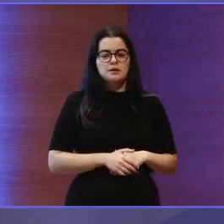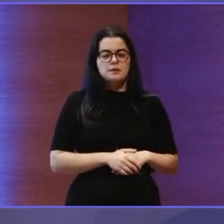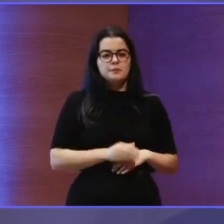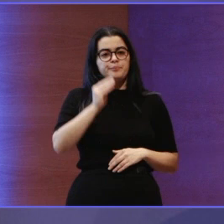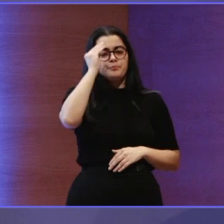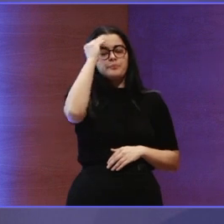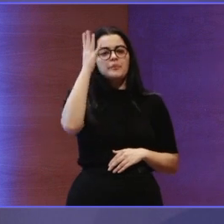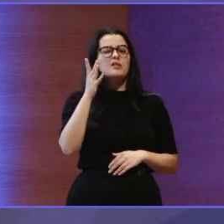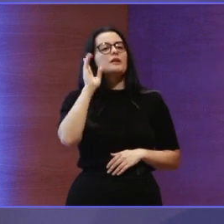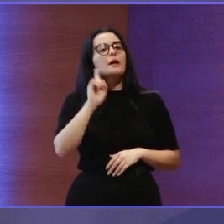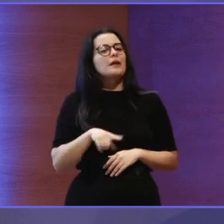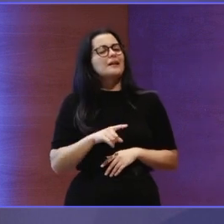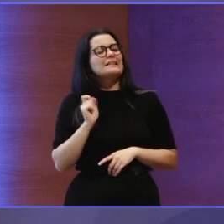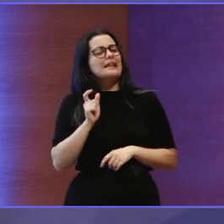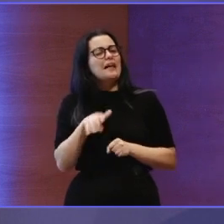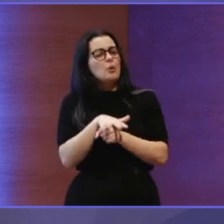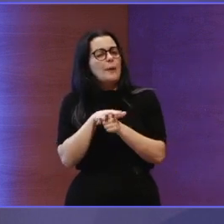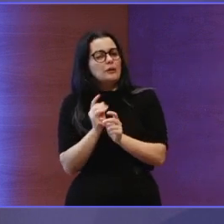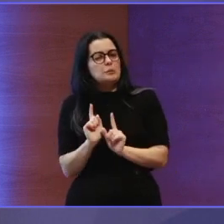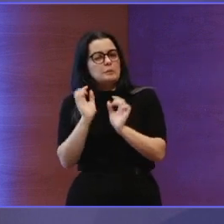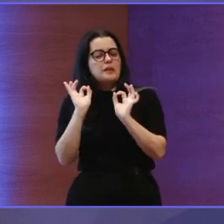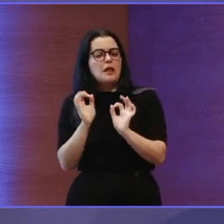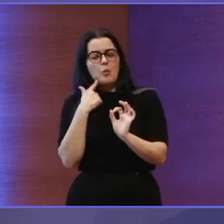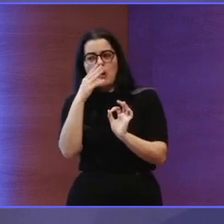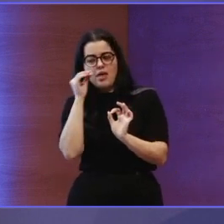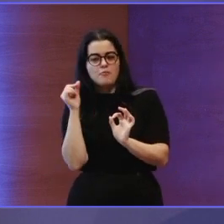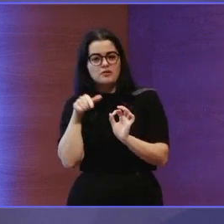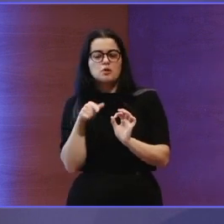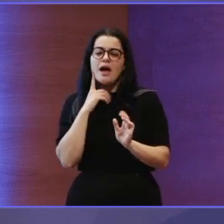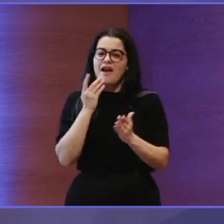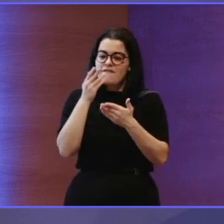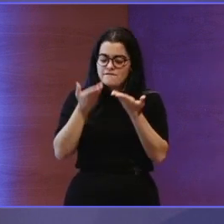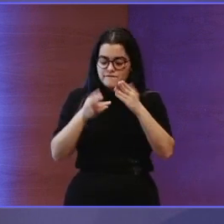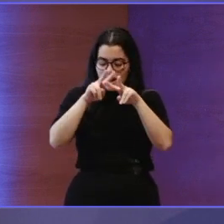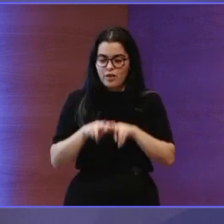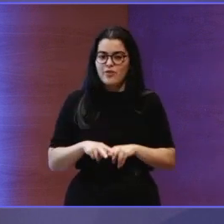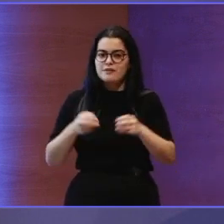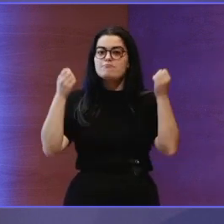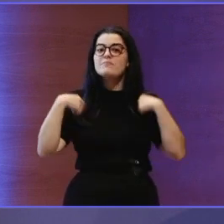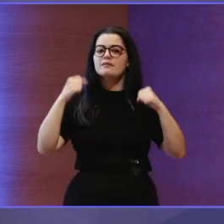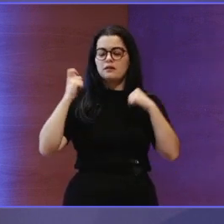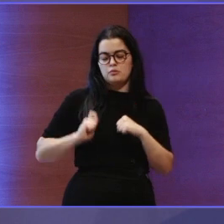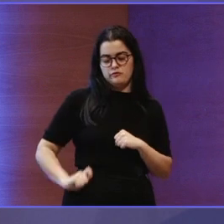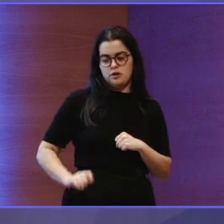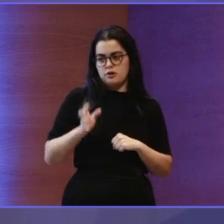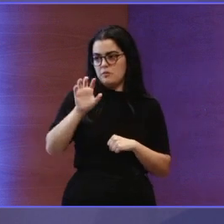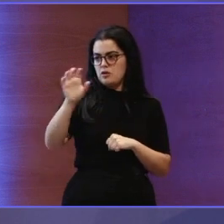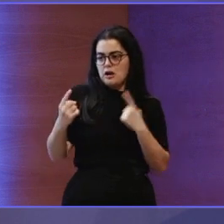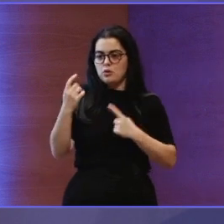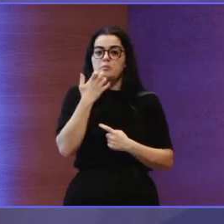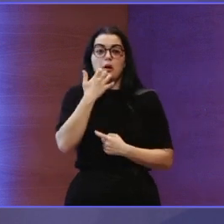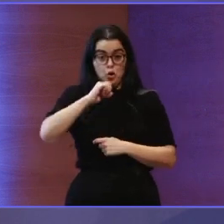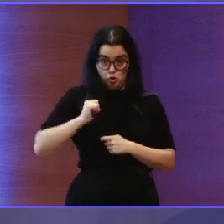del que nos solemos olvidar bastante que es la evaluación o la acreditación de las prácticas profesionales hay países por ejemplo en